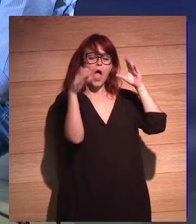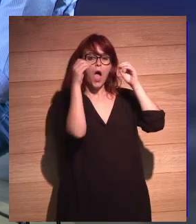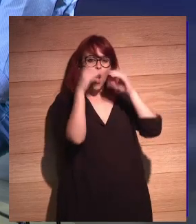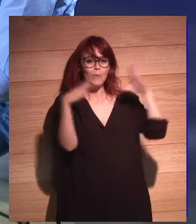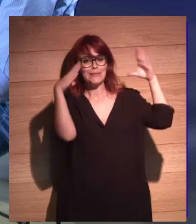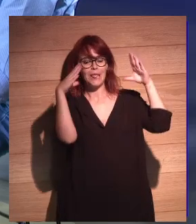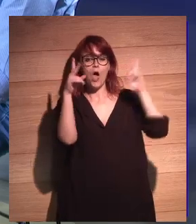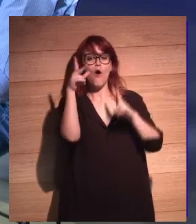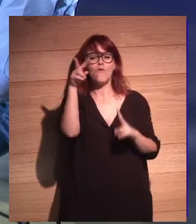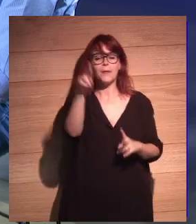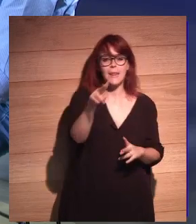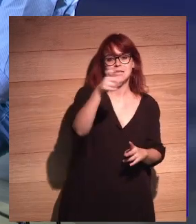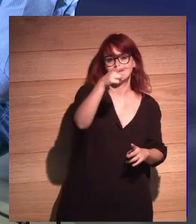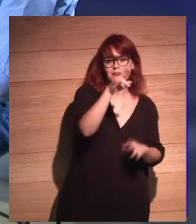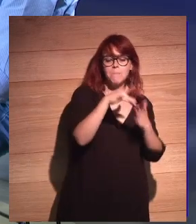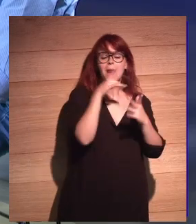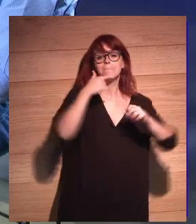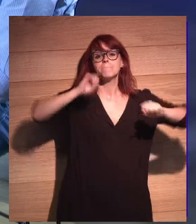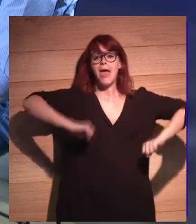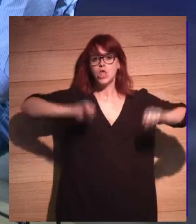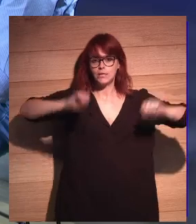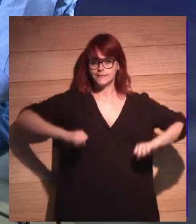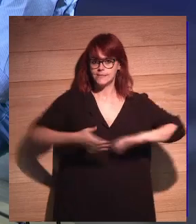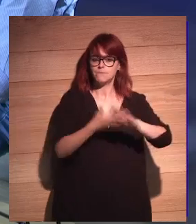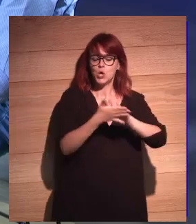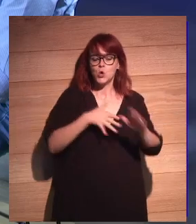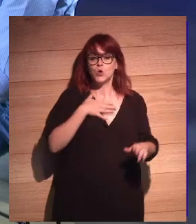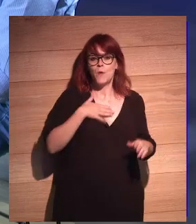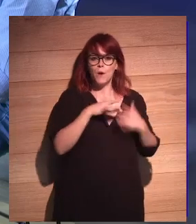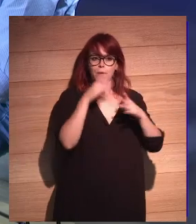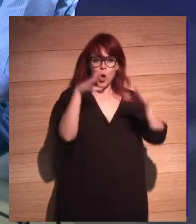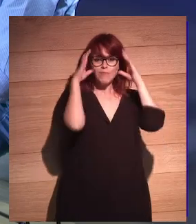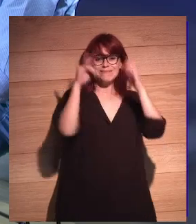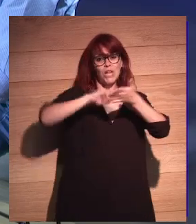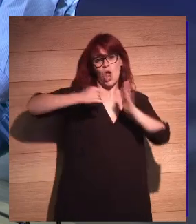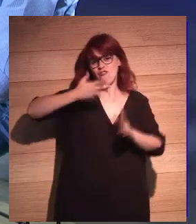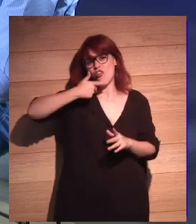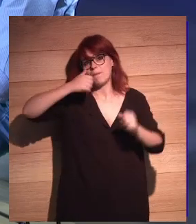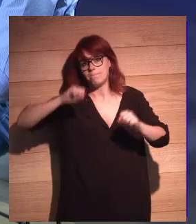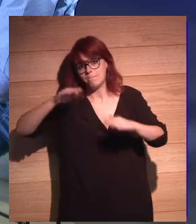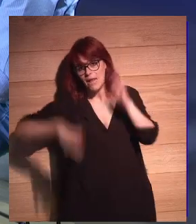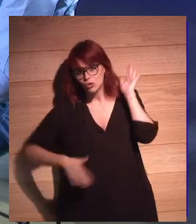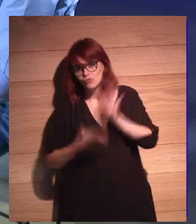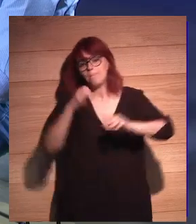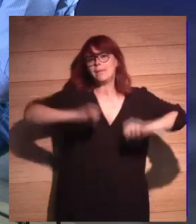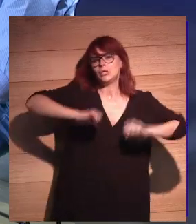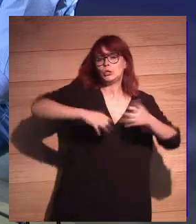realidad virtual para la enseñanza en personas mayores menos cómodas usando dispositivos tecnológicos.